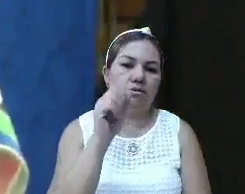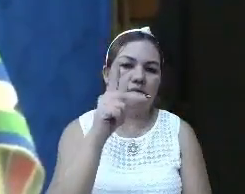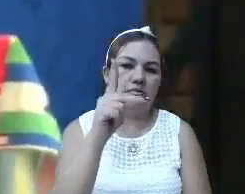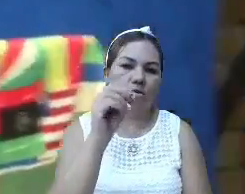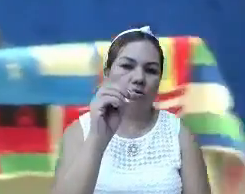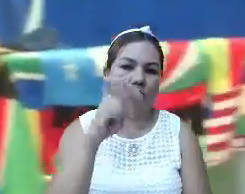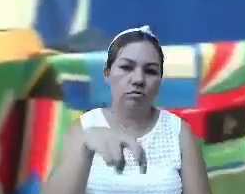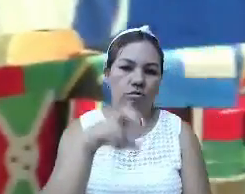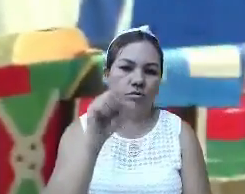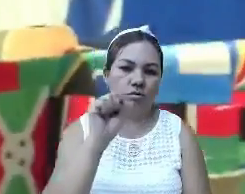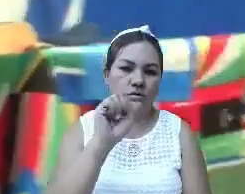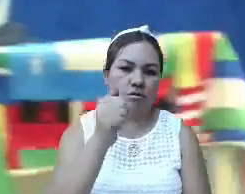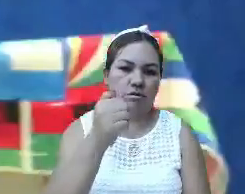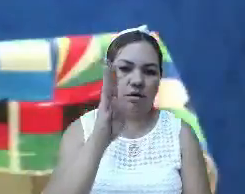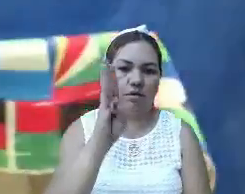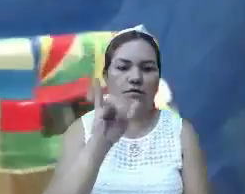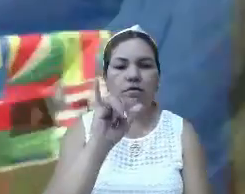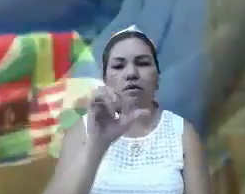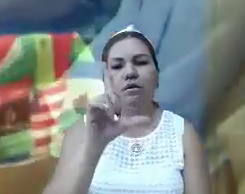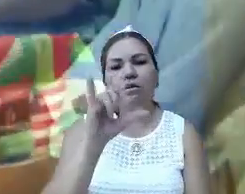quién toma eso.